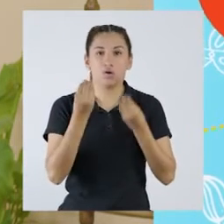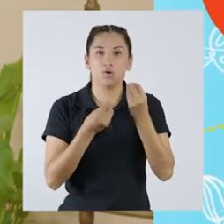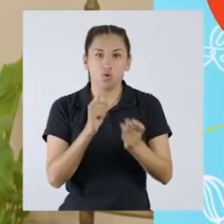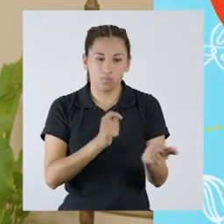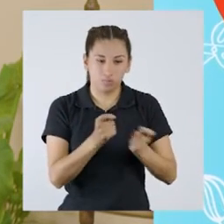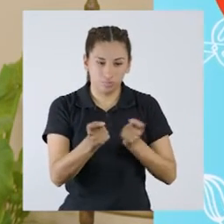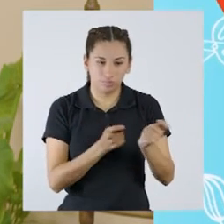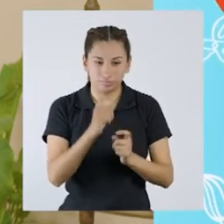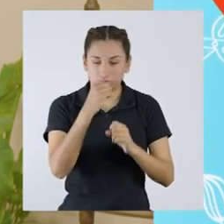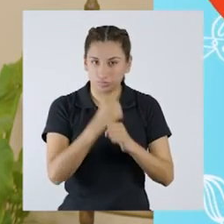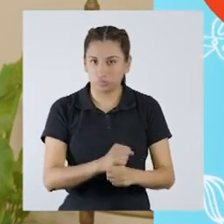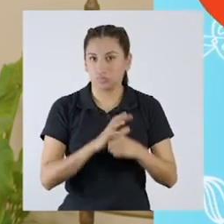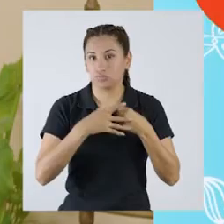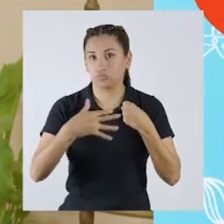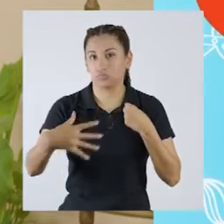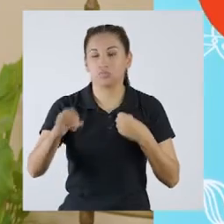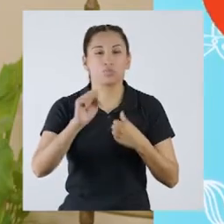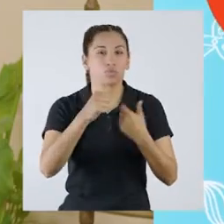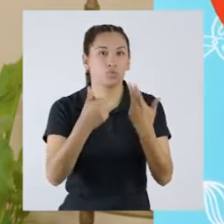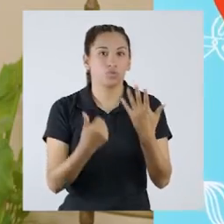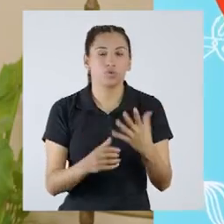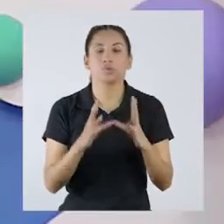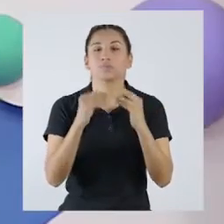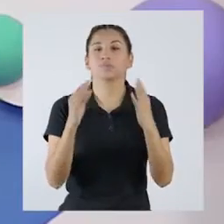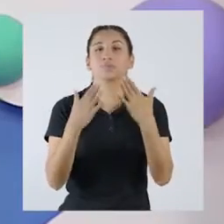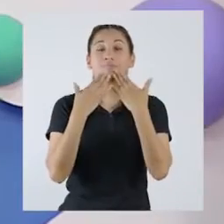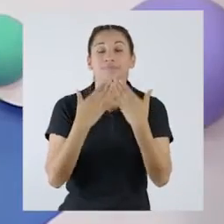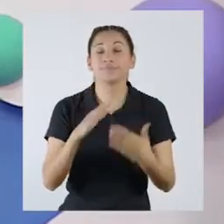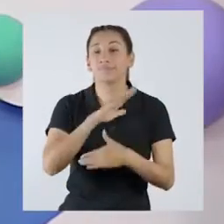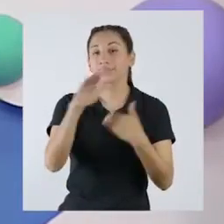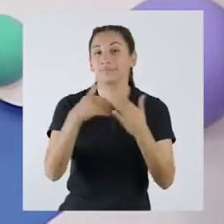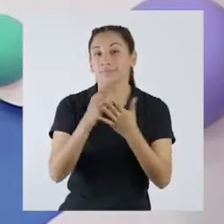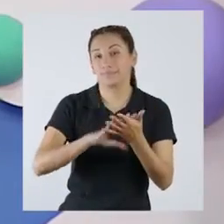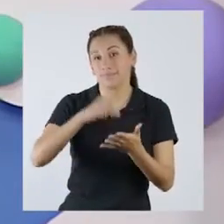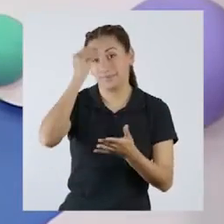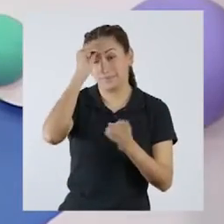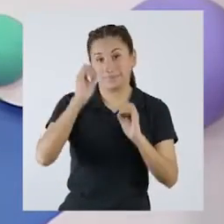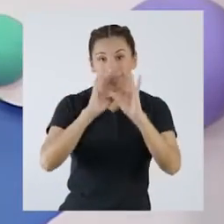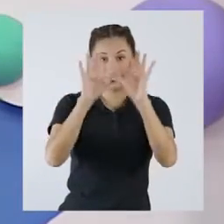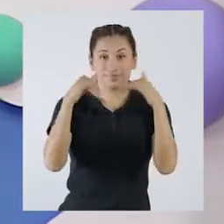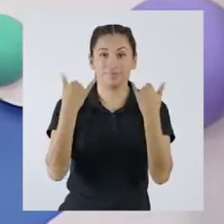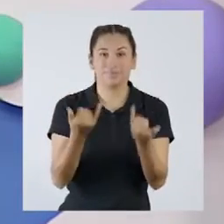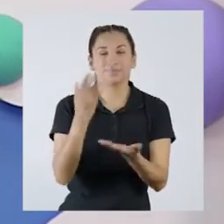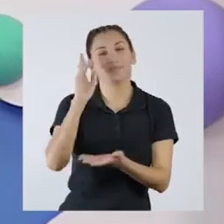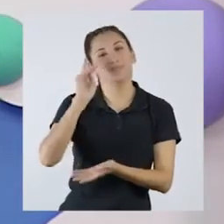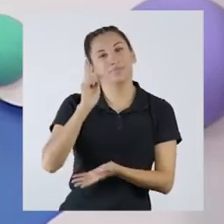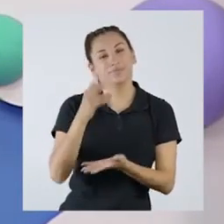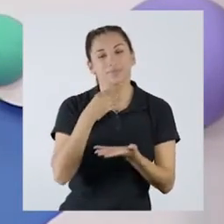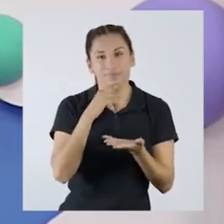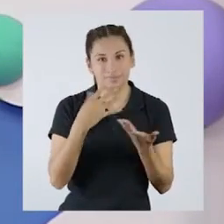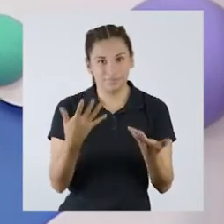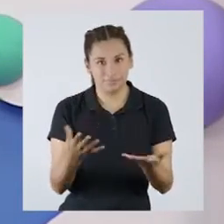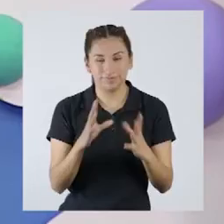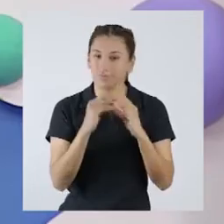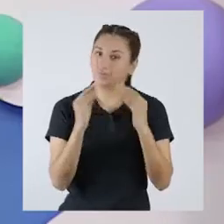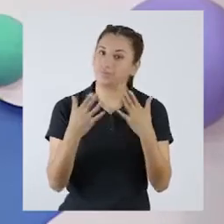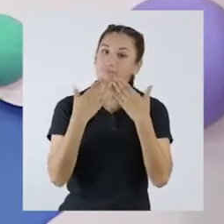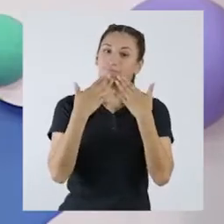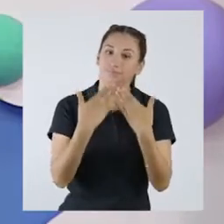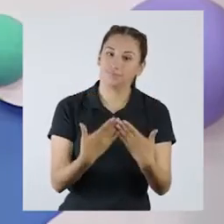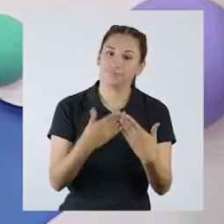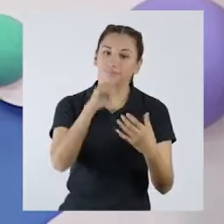para la movilidad sostenible, entre otros. Muchas gracias por todo lo aprendido el día de hoy,